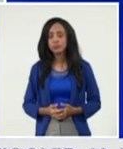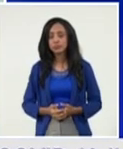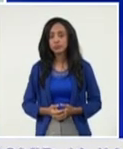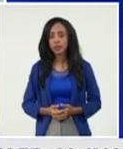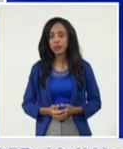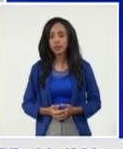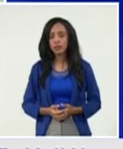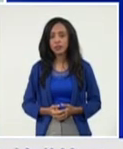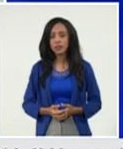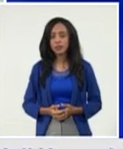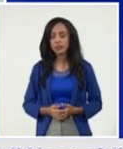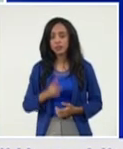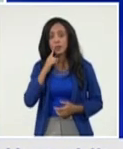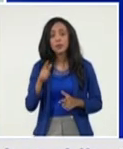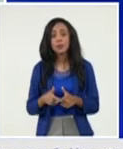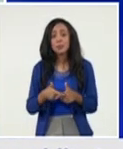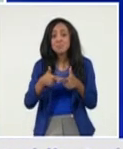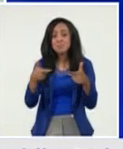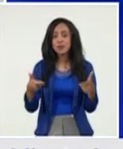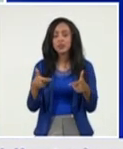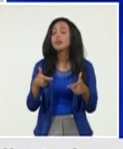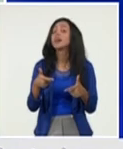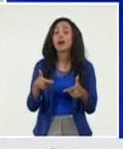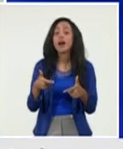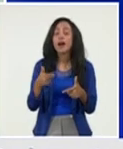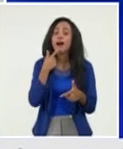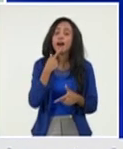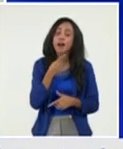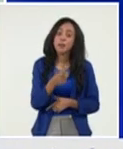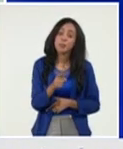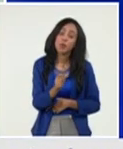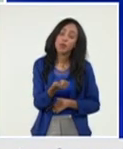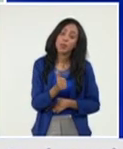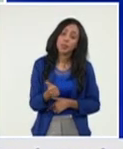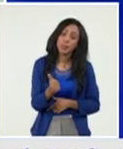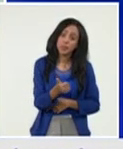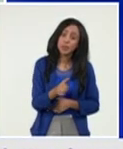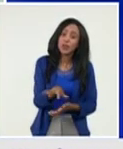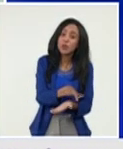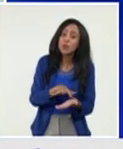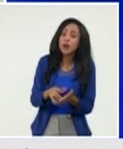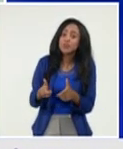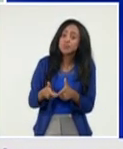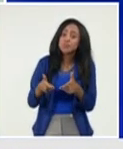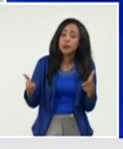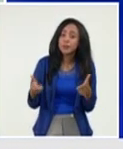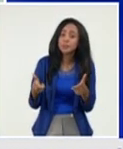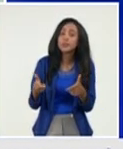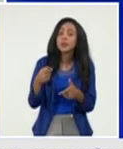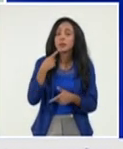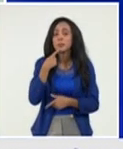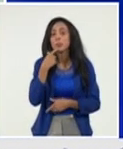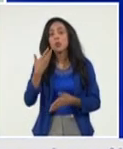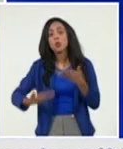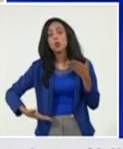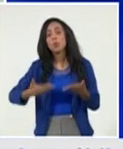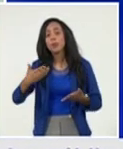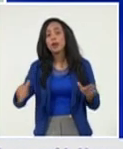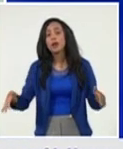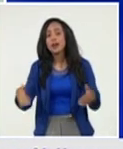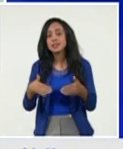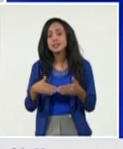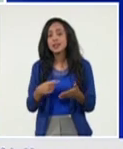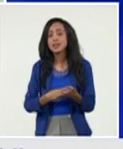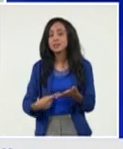territorio confirmado con respecto al cierre de la semana anterior cuando comparamos la semana número